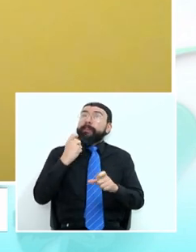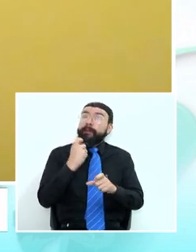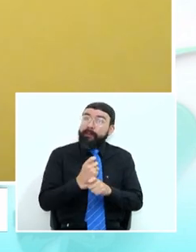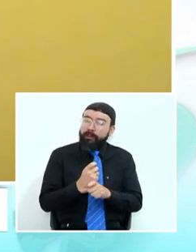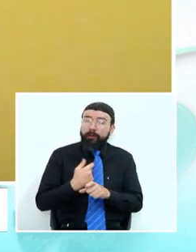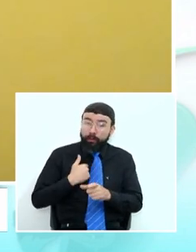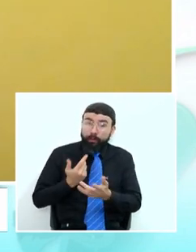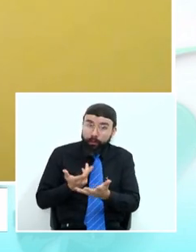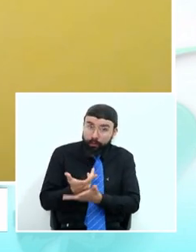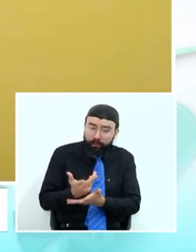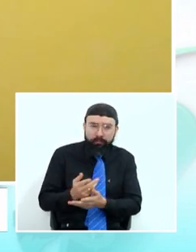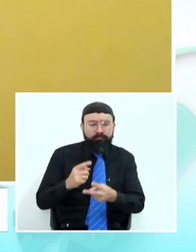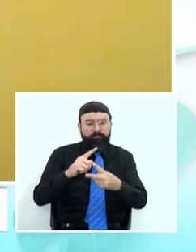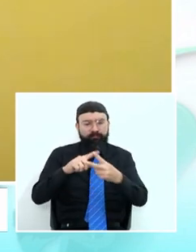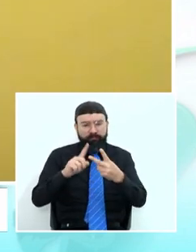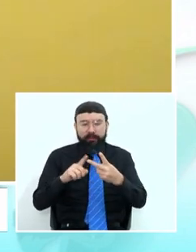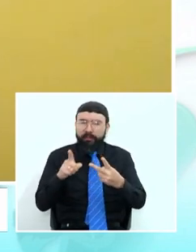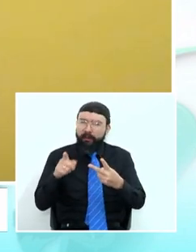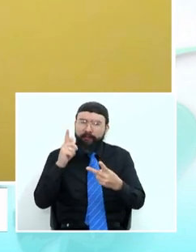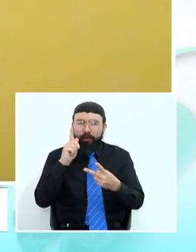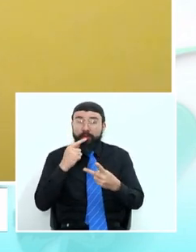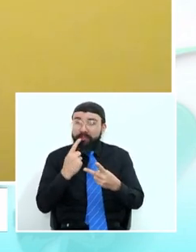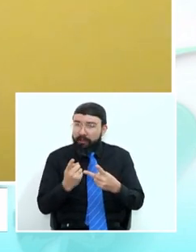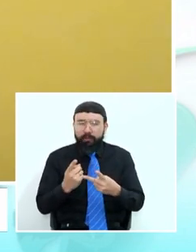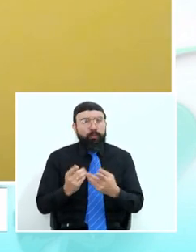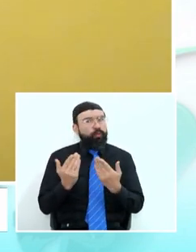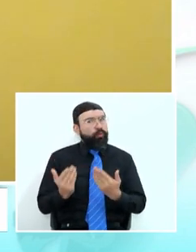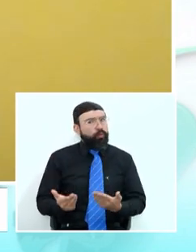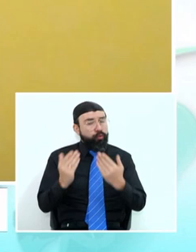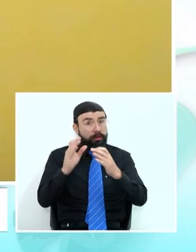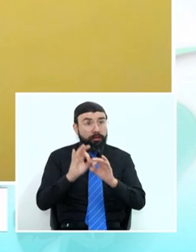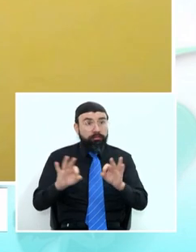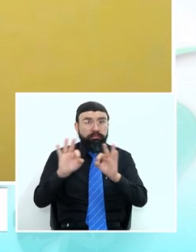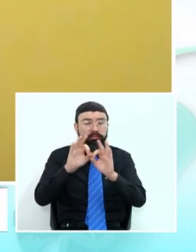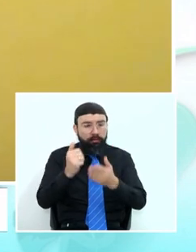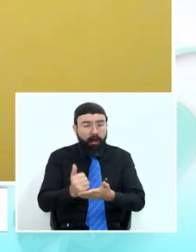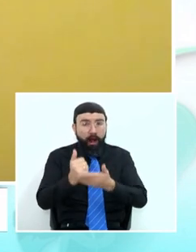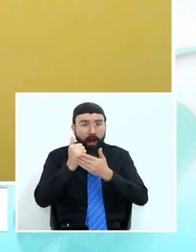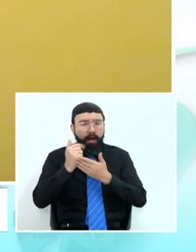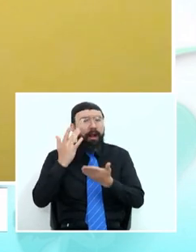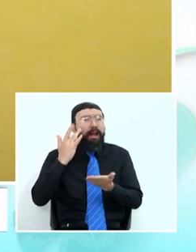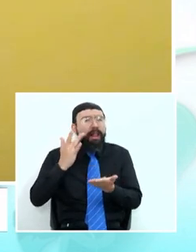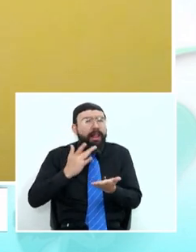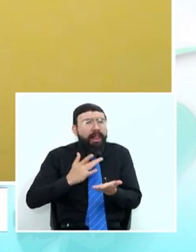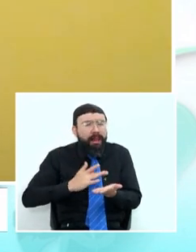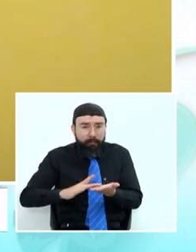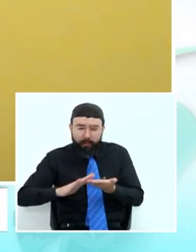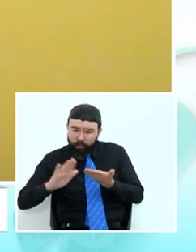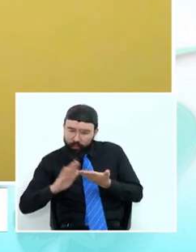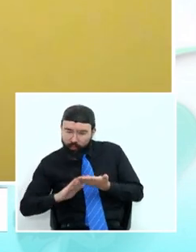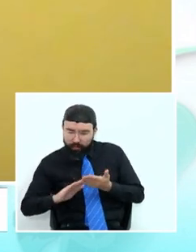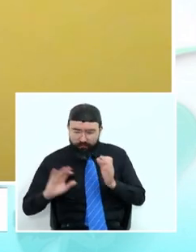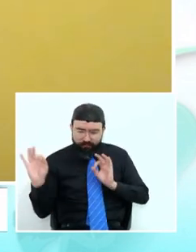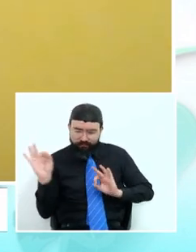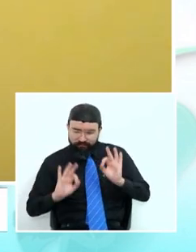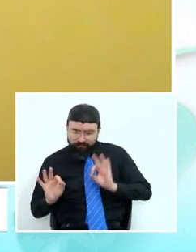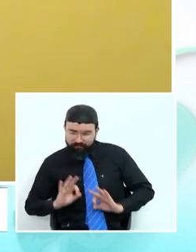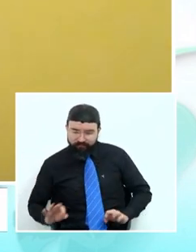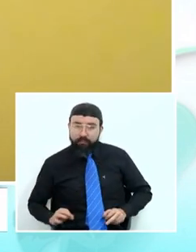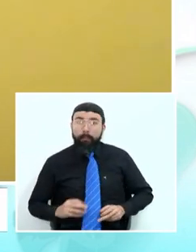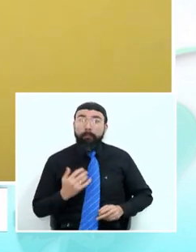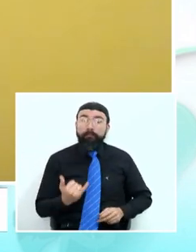le voy a dar dos frutas que yo las llamo las reinas para depurar, limpiar, corregir y además que la